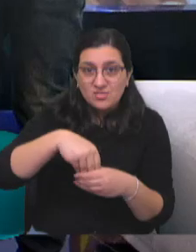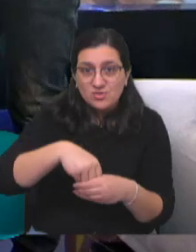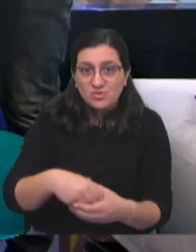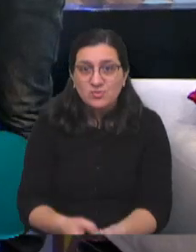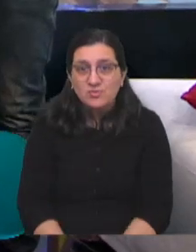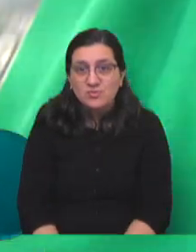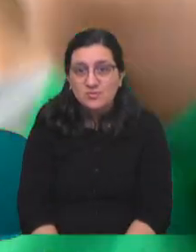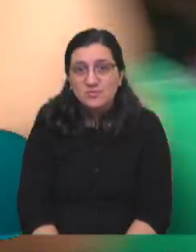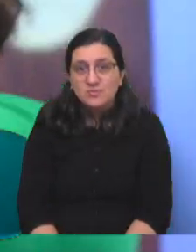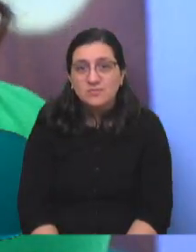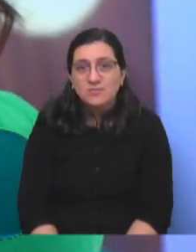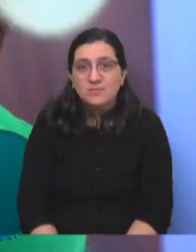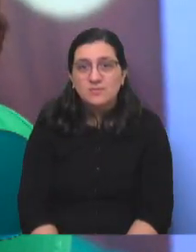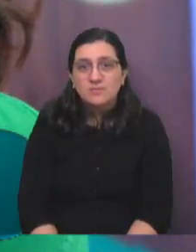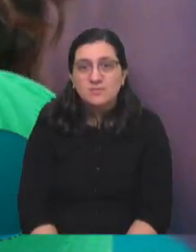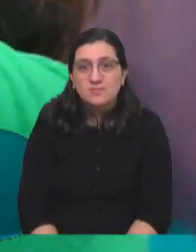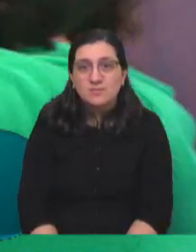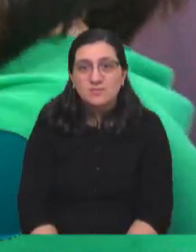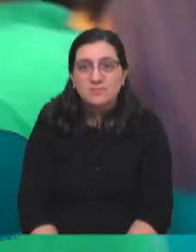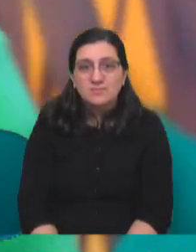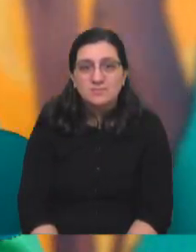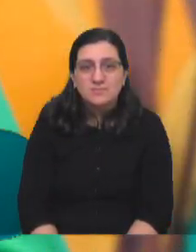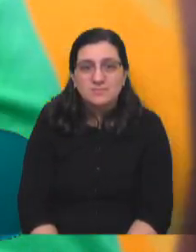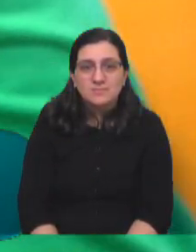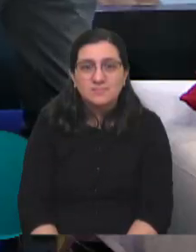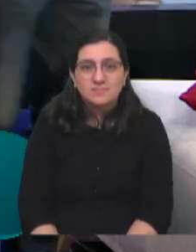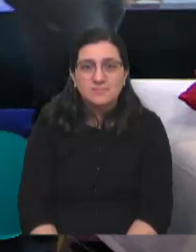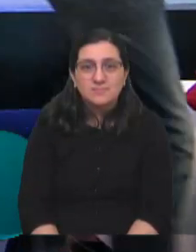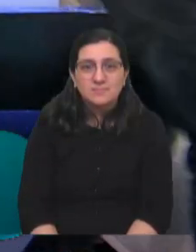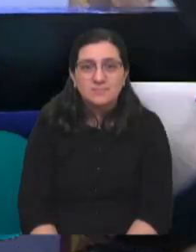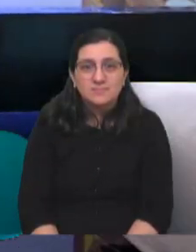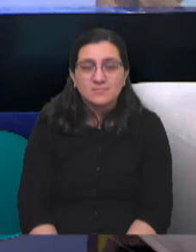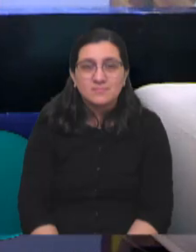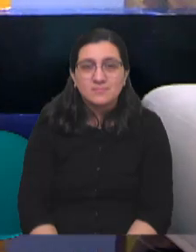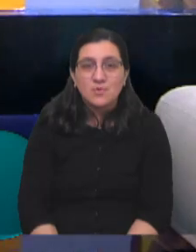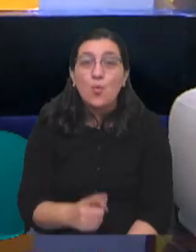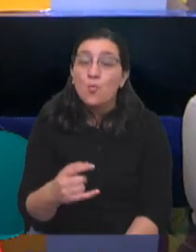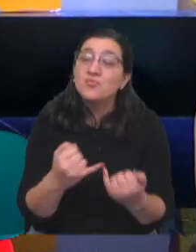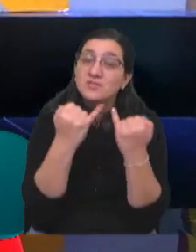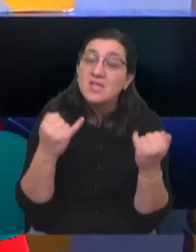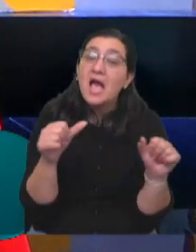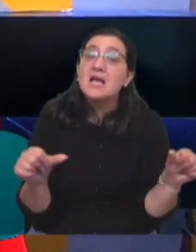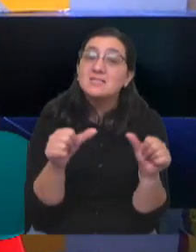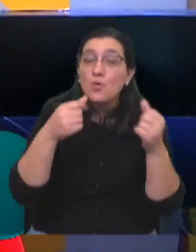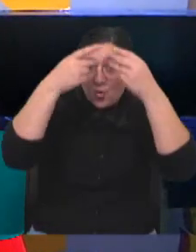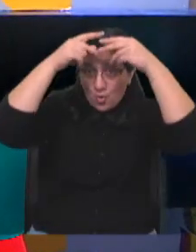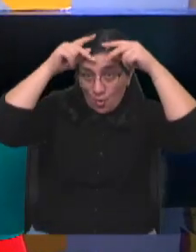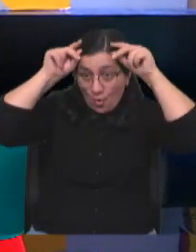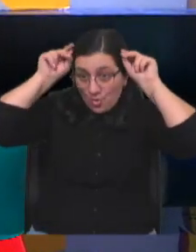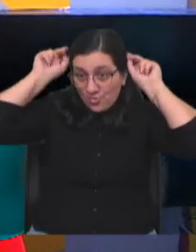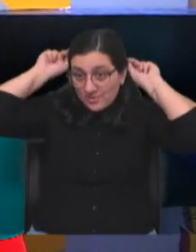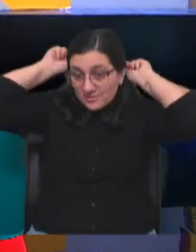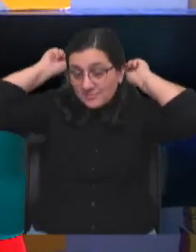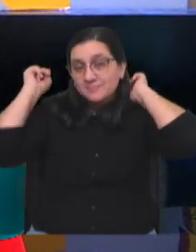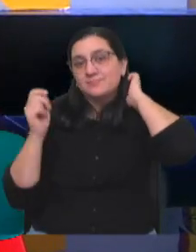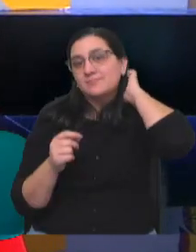Ah, Carmen. Sí. Carmen. No se juega. Vamos a hacer coronas un día, pero cuando venga más la primavera. Se resuelve ella misma. Bueno, hablando